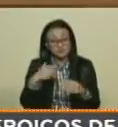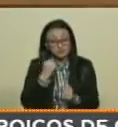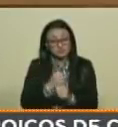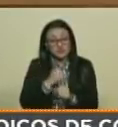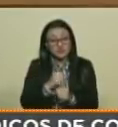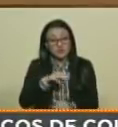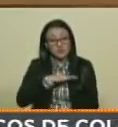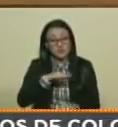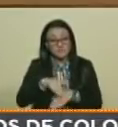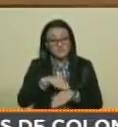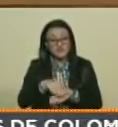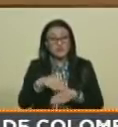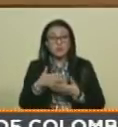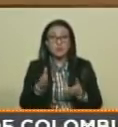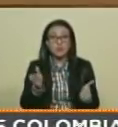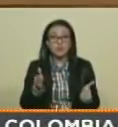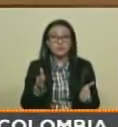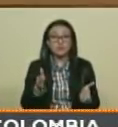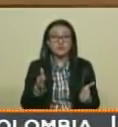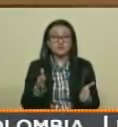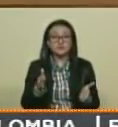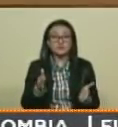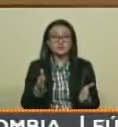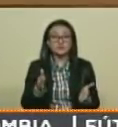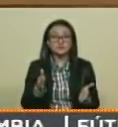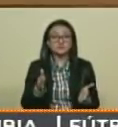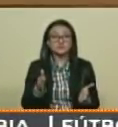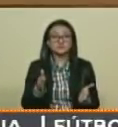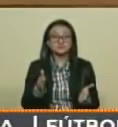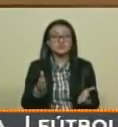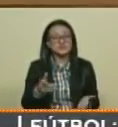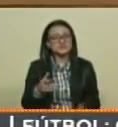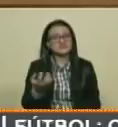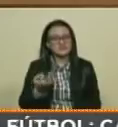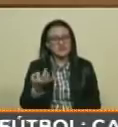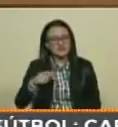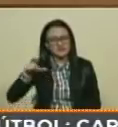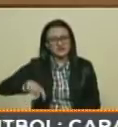el Ministerio Público no solamente era necesaria,